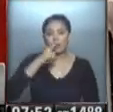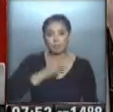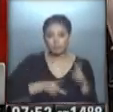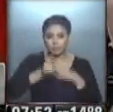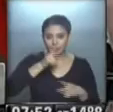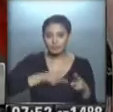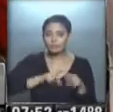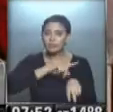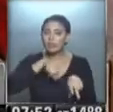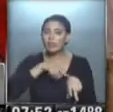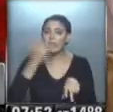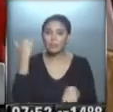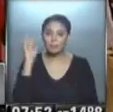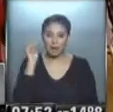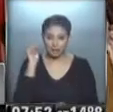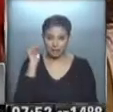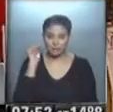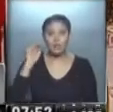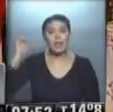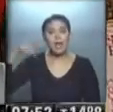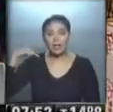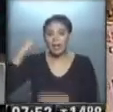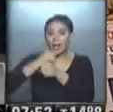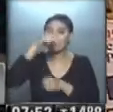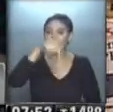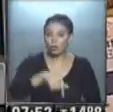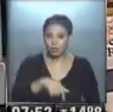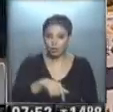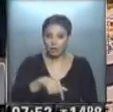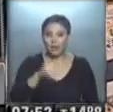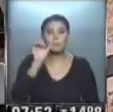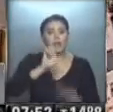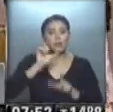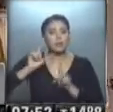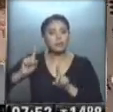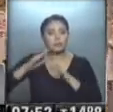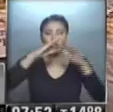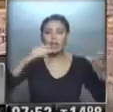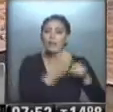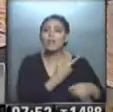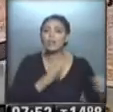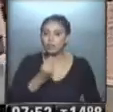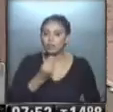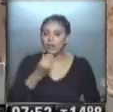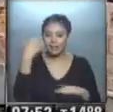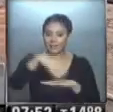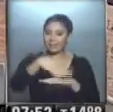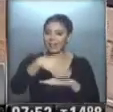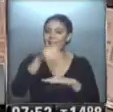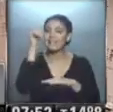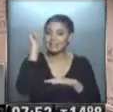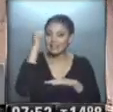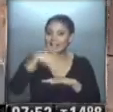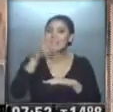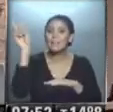partir de las primeras horas del día martes. Desde allí en adelante hasta ahora están acampando, ¿saben dónde? Por la entrada de atrás, por